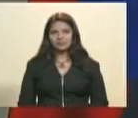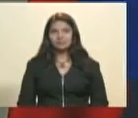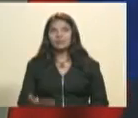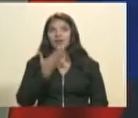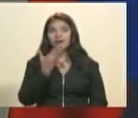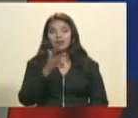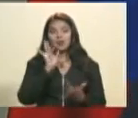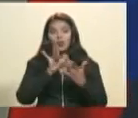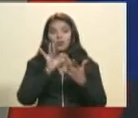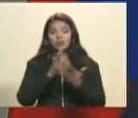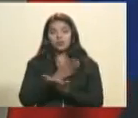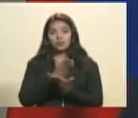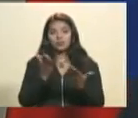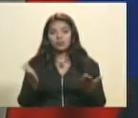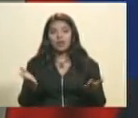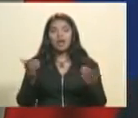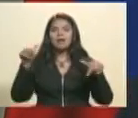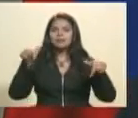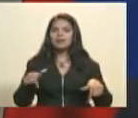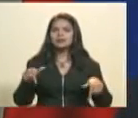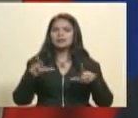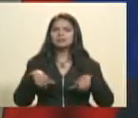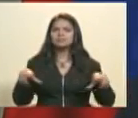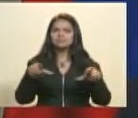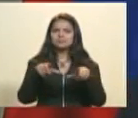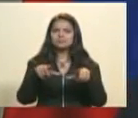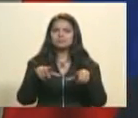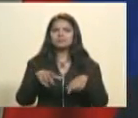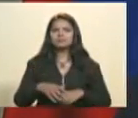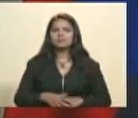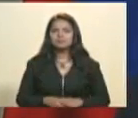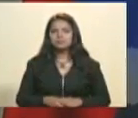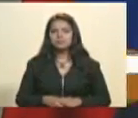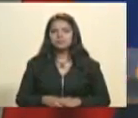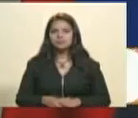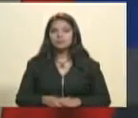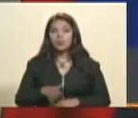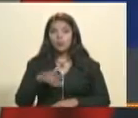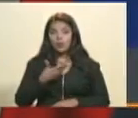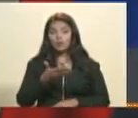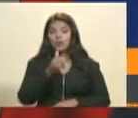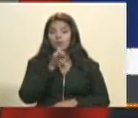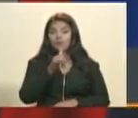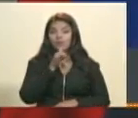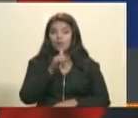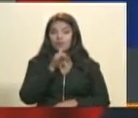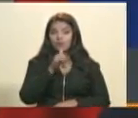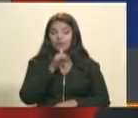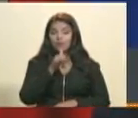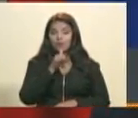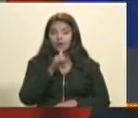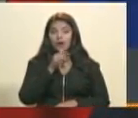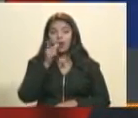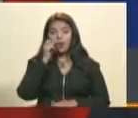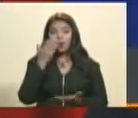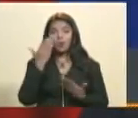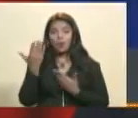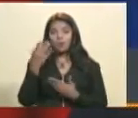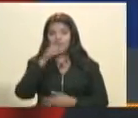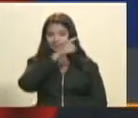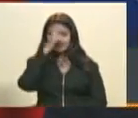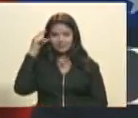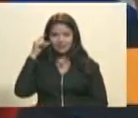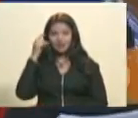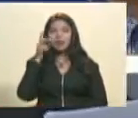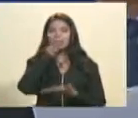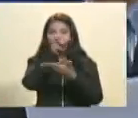Gracias por el contacto. Nosotros desde la sede del Consejo Moral Republicano a esta hora podemos informar que el titular de este despacho, Tarek William Saab,